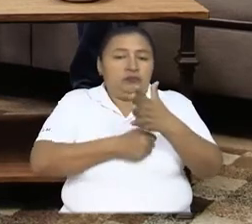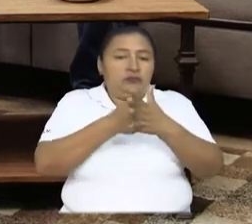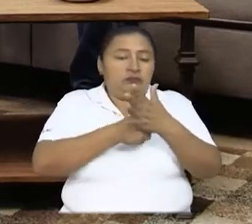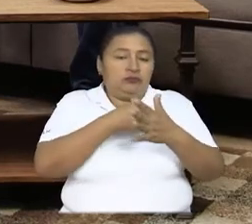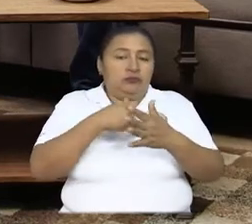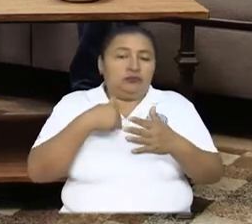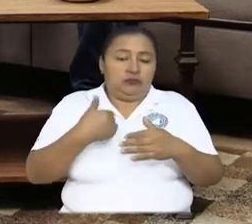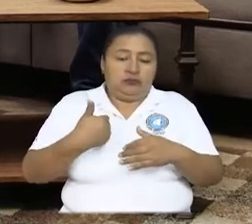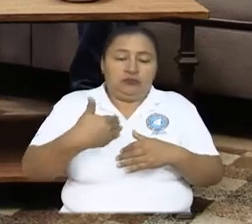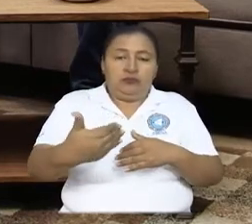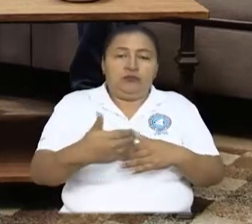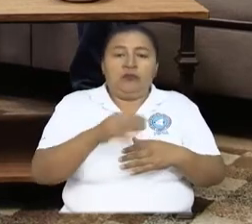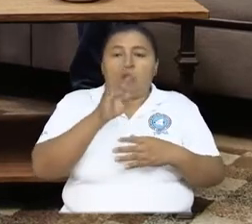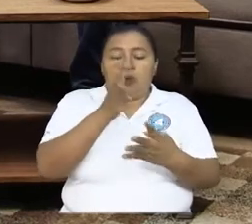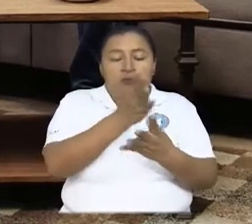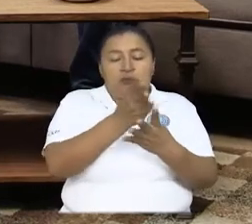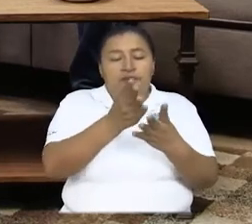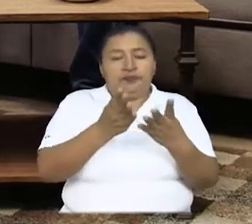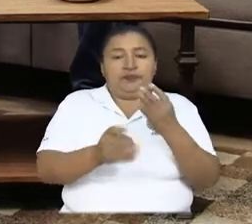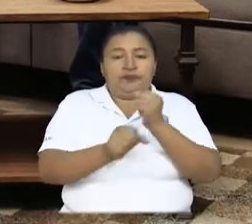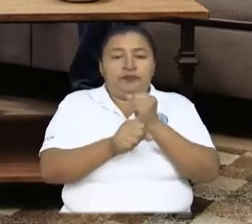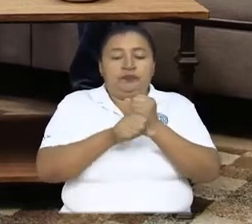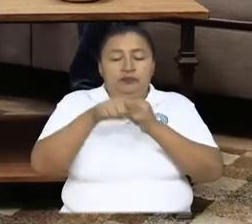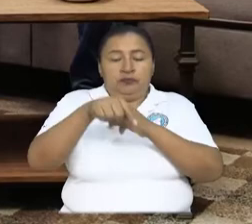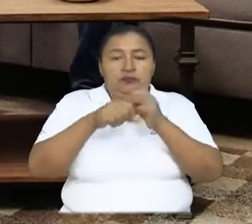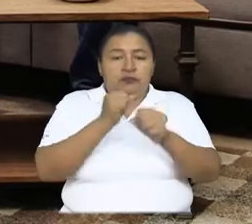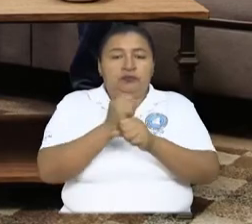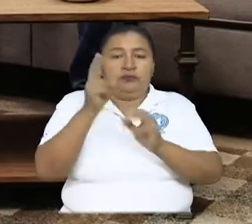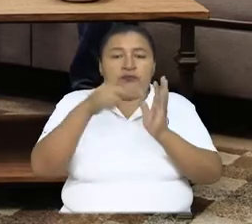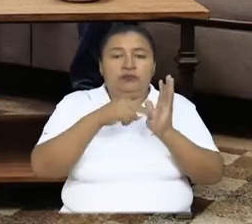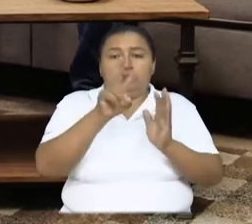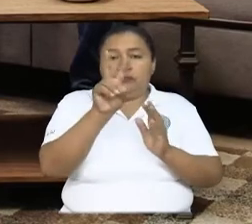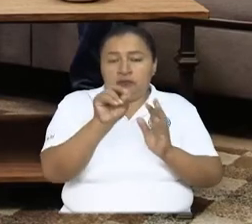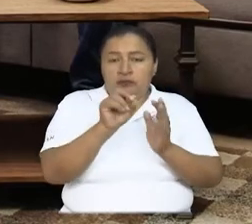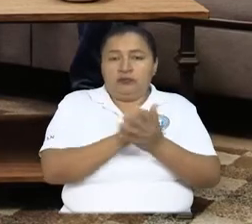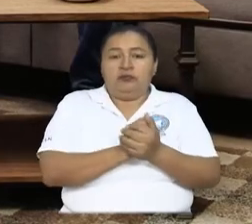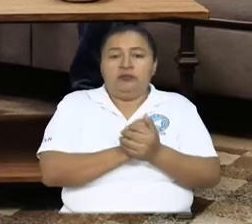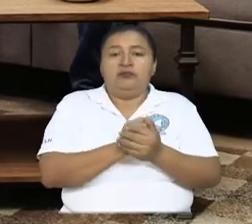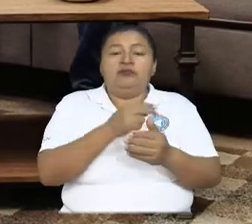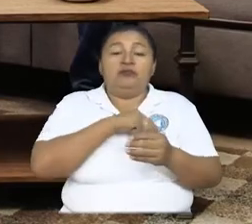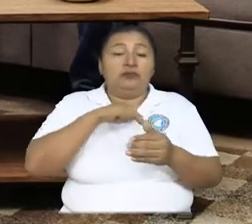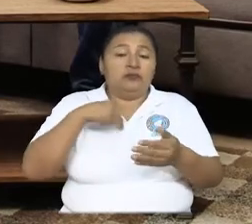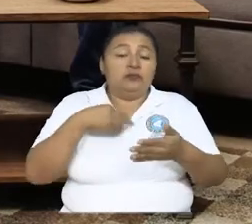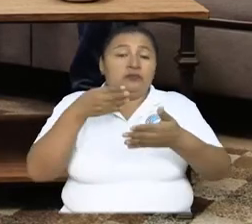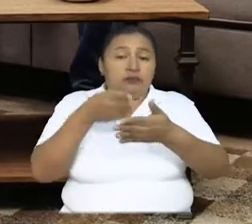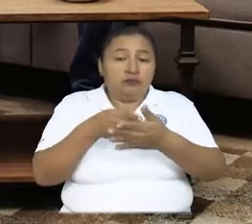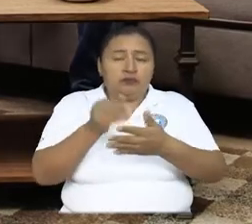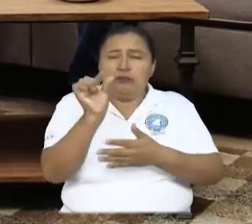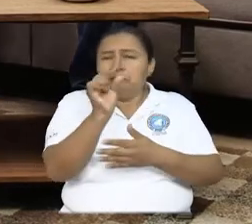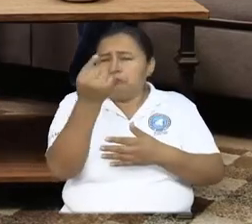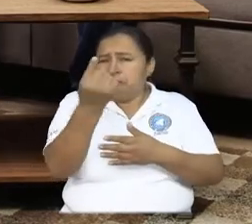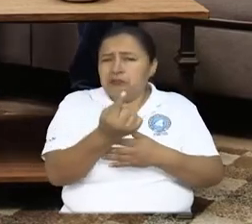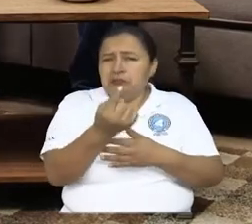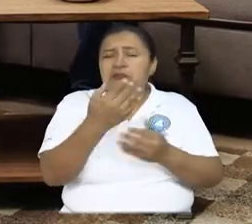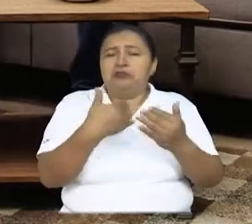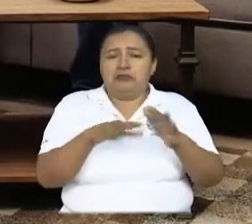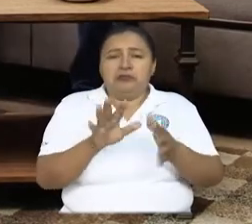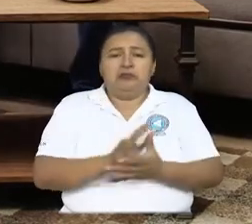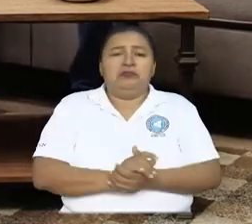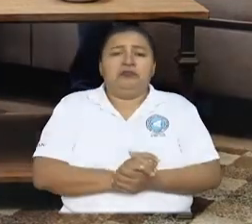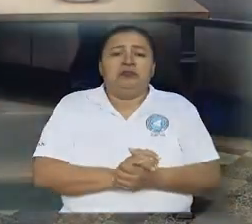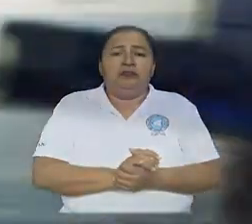se estará realizando cuatro ejes principales de trabajo para este año 2020 hacemos una breve pausa ya